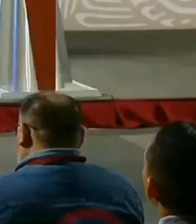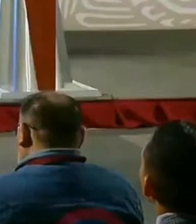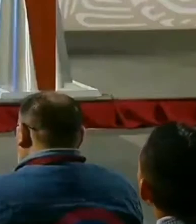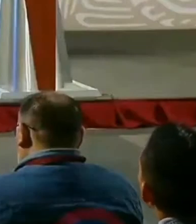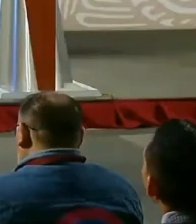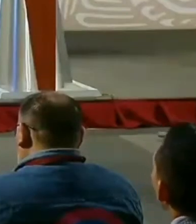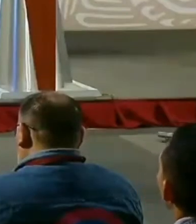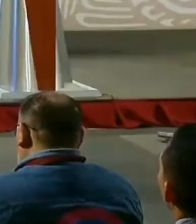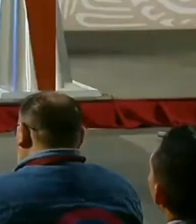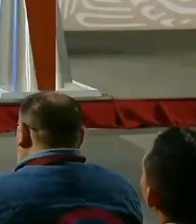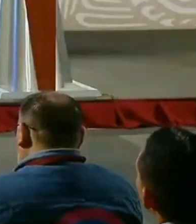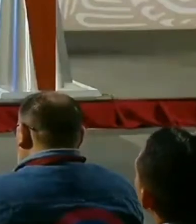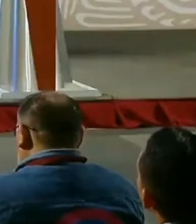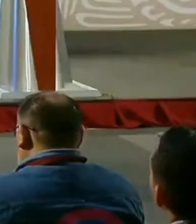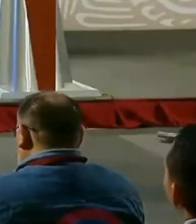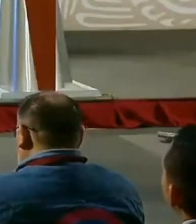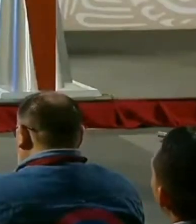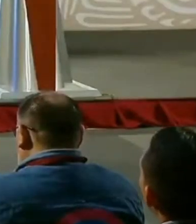y